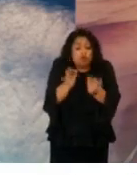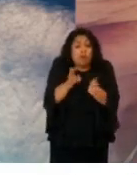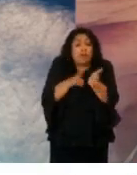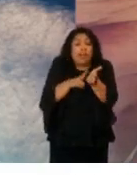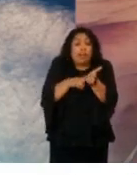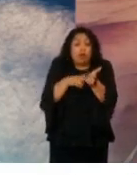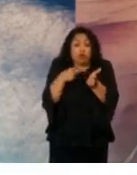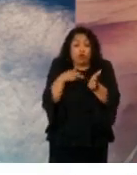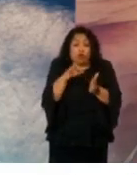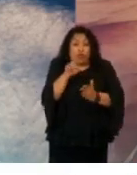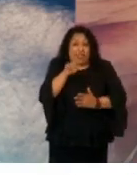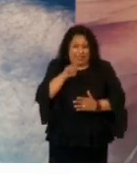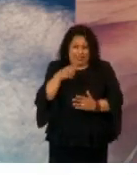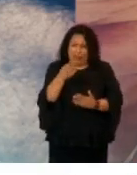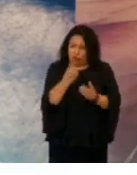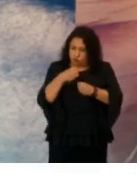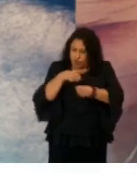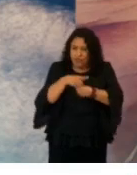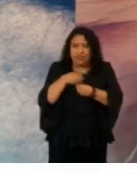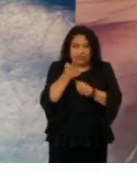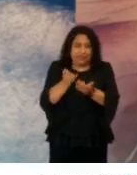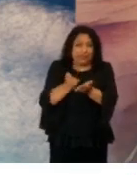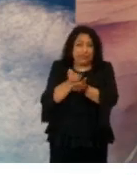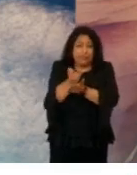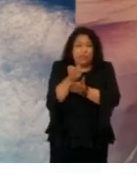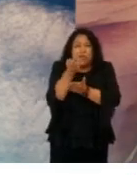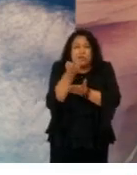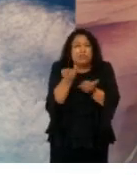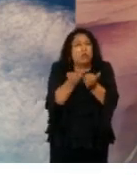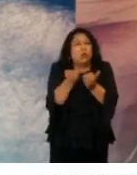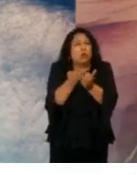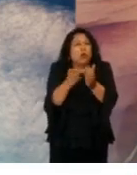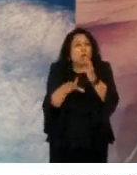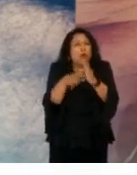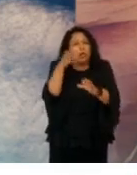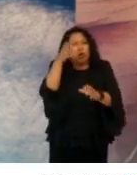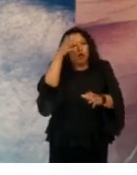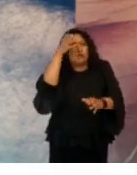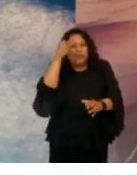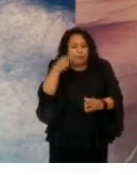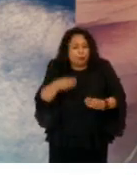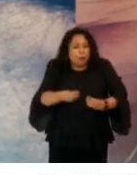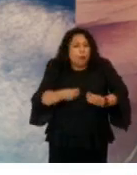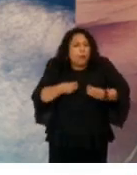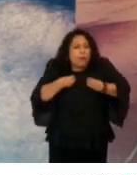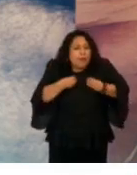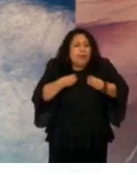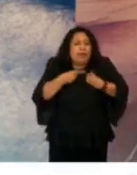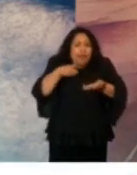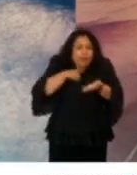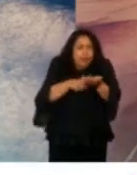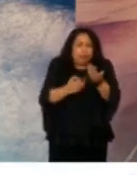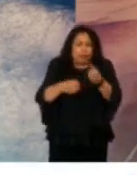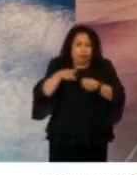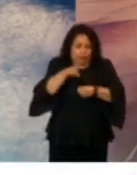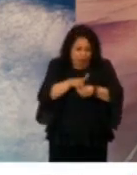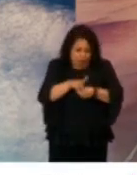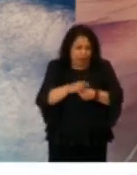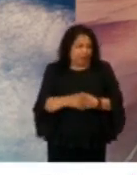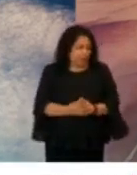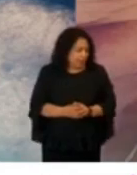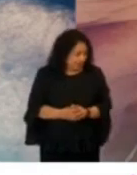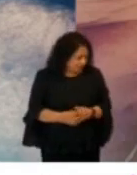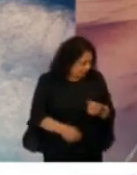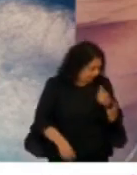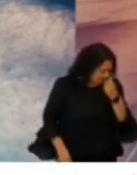O sea, la ética de una sociedad es como la abstracción de la concepción de vida que tiene esa sociedad.